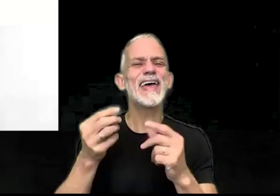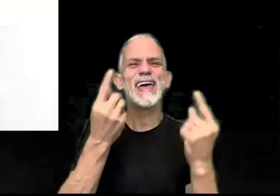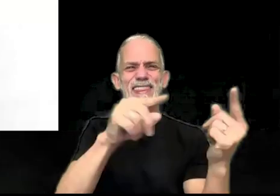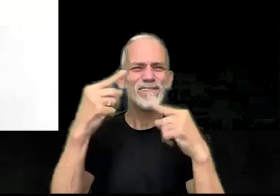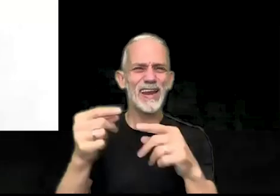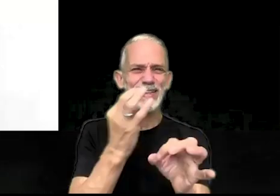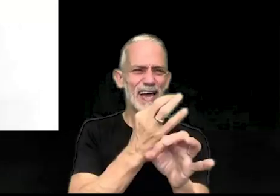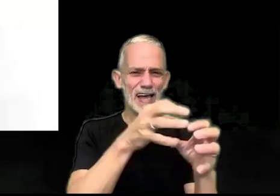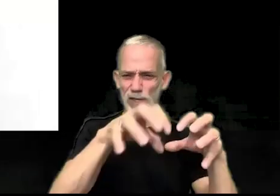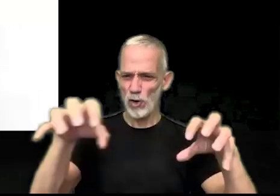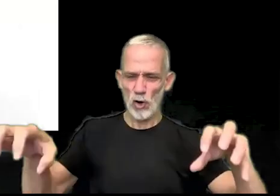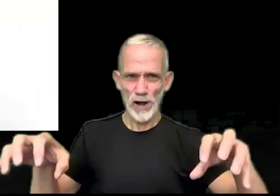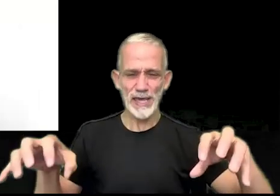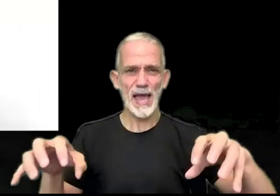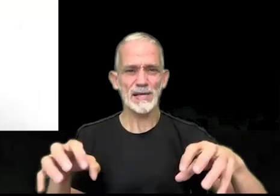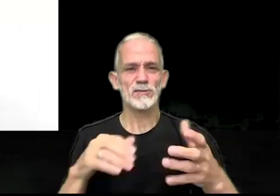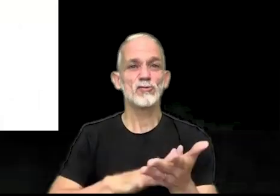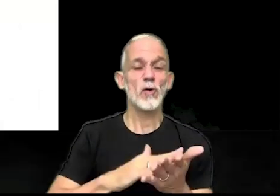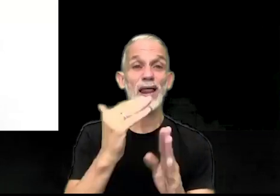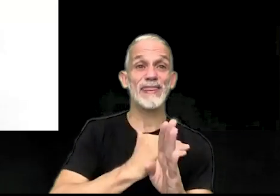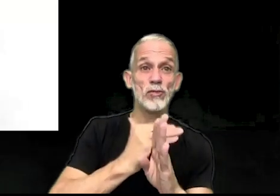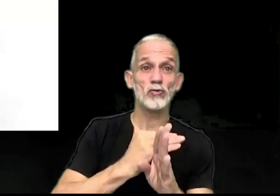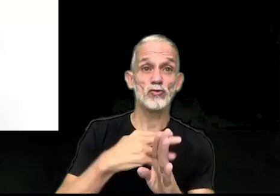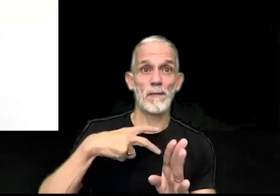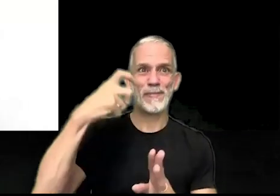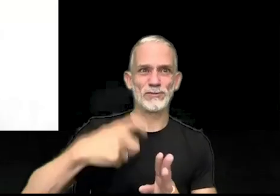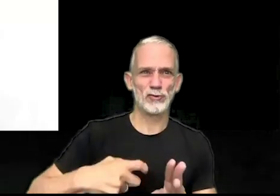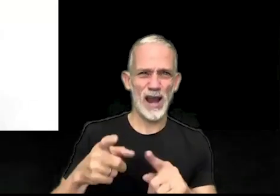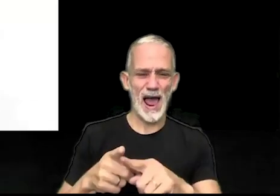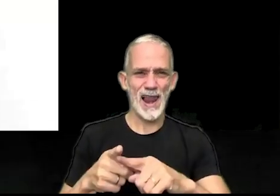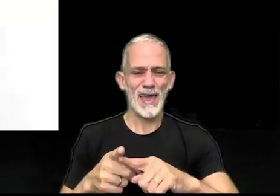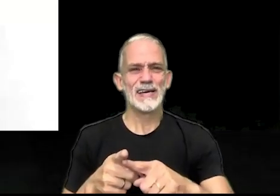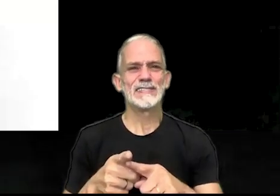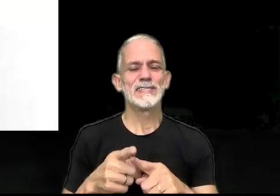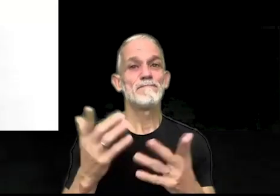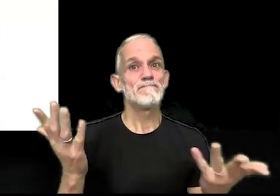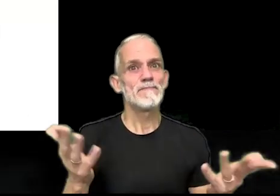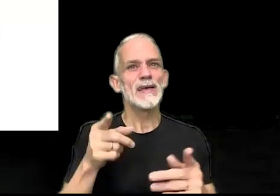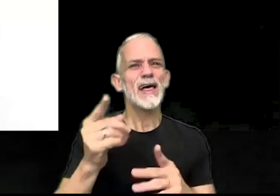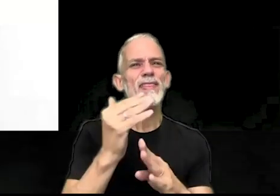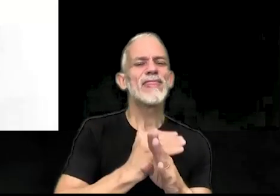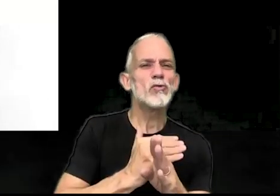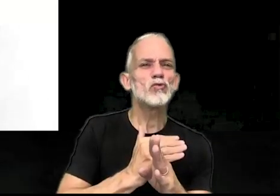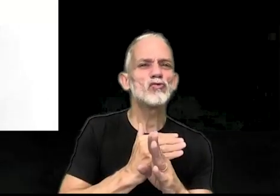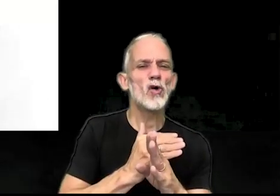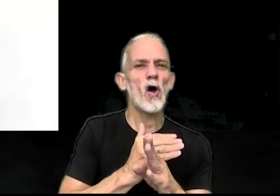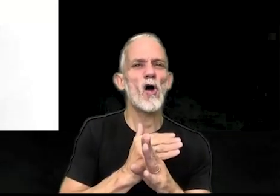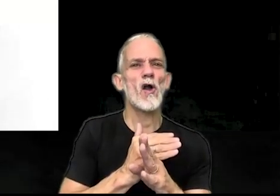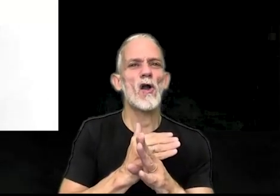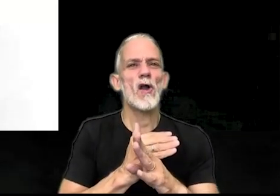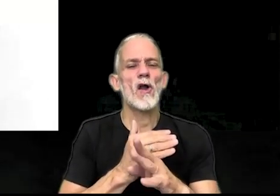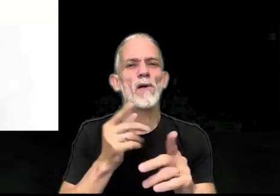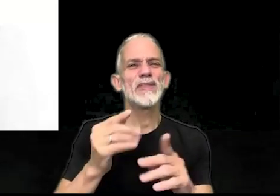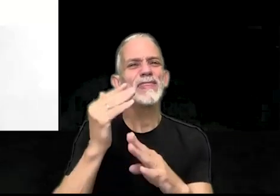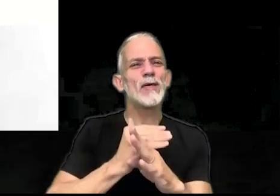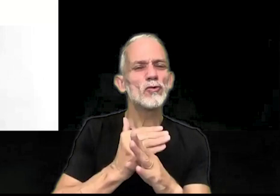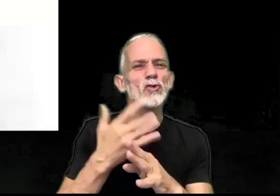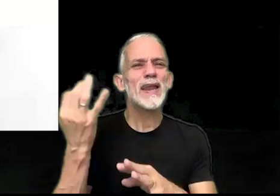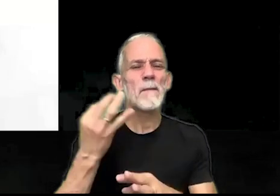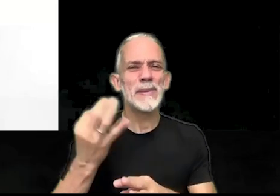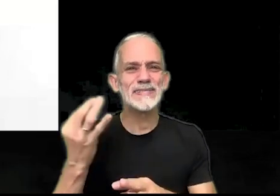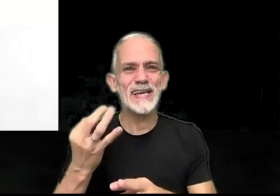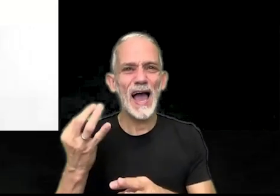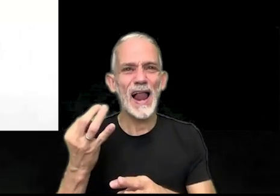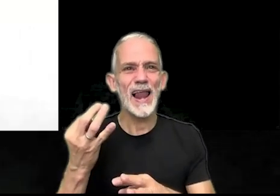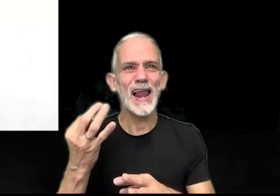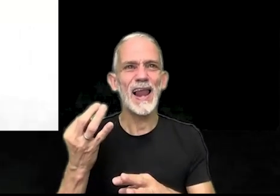distintas categorías con respecto a las deducciones personales y esta deducción que yo incremento, que se llama deducción